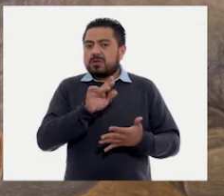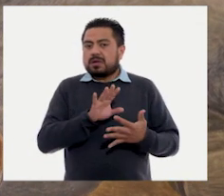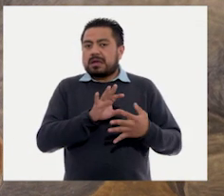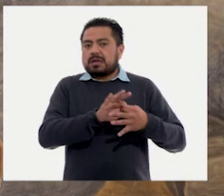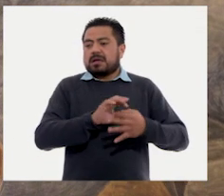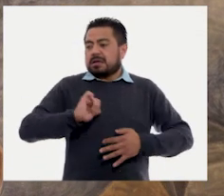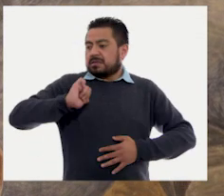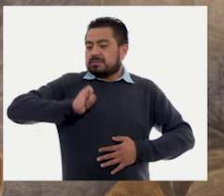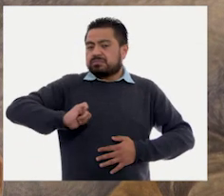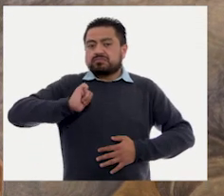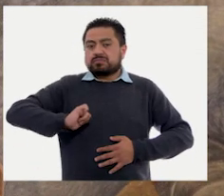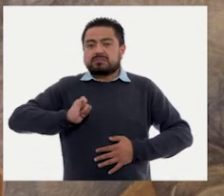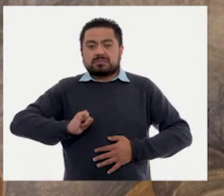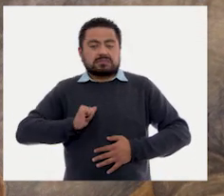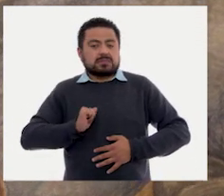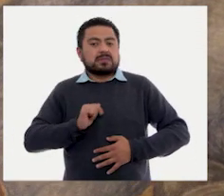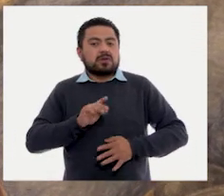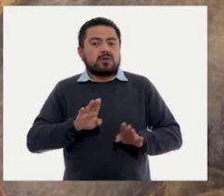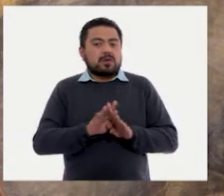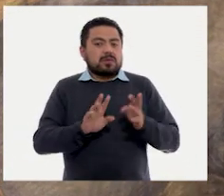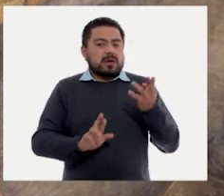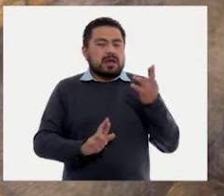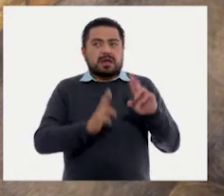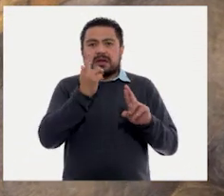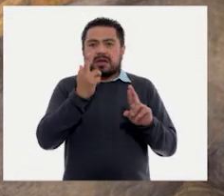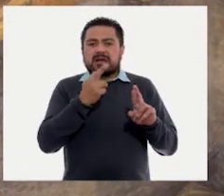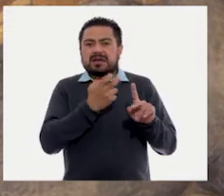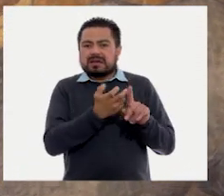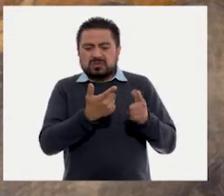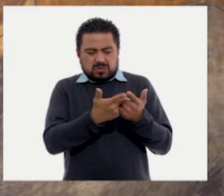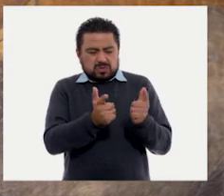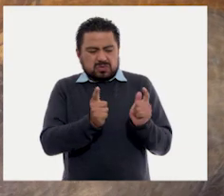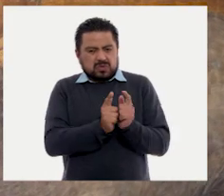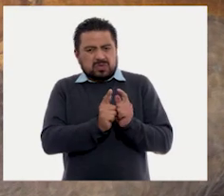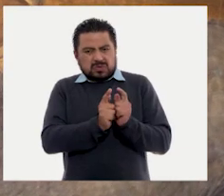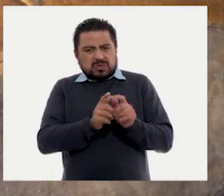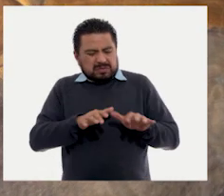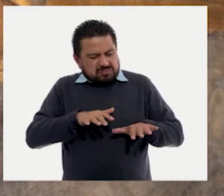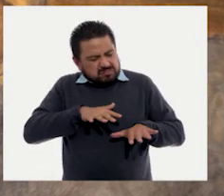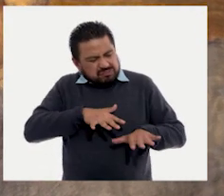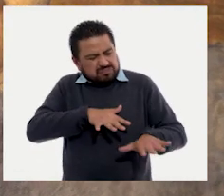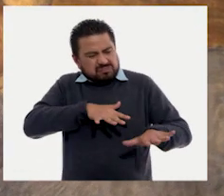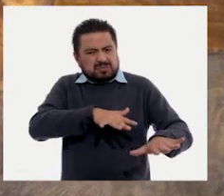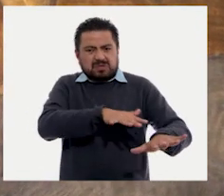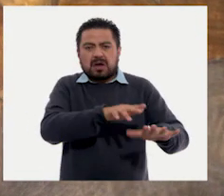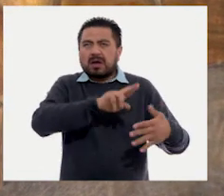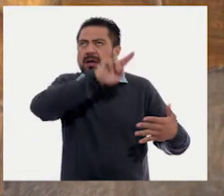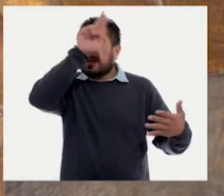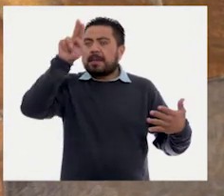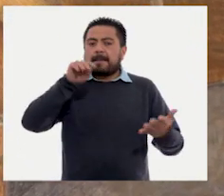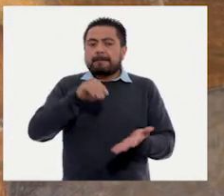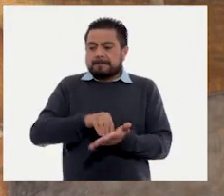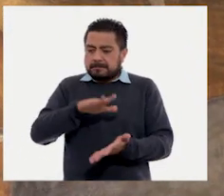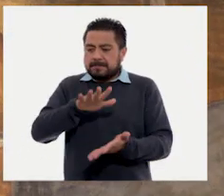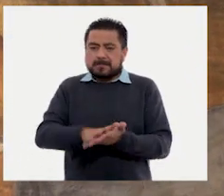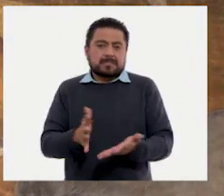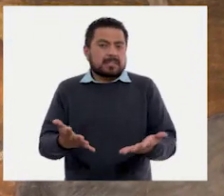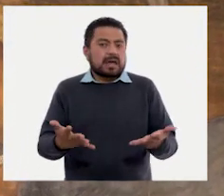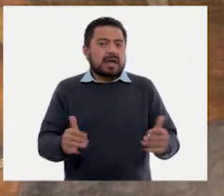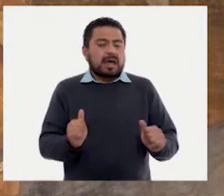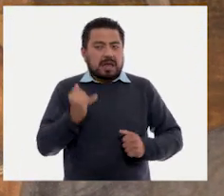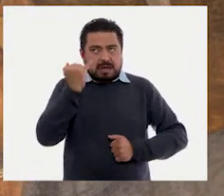en la época. Es decir, la revolución fue un movimiento rural y el muralismo planteaba ya